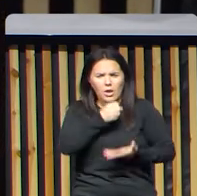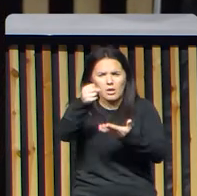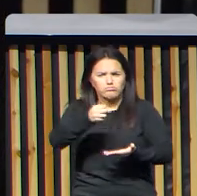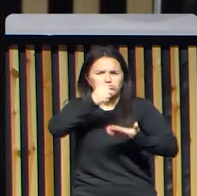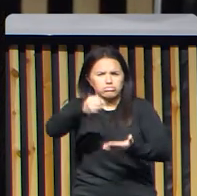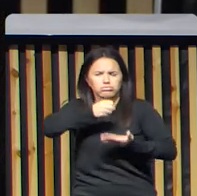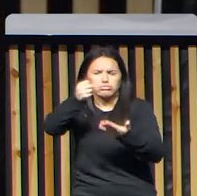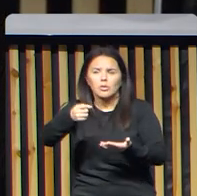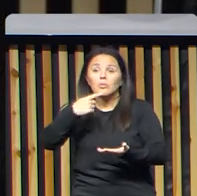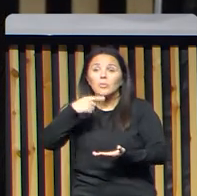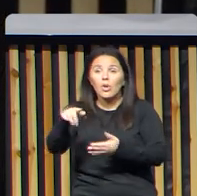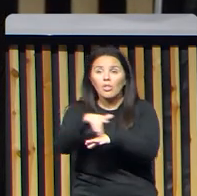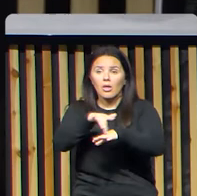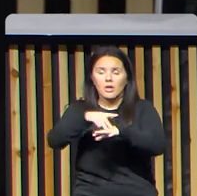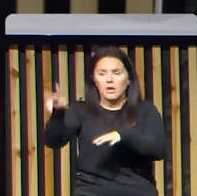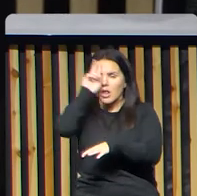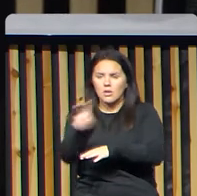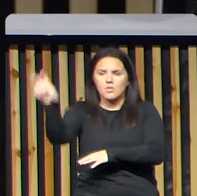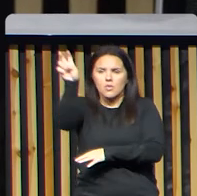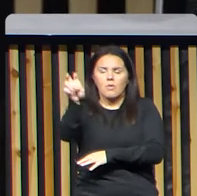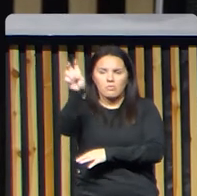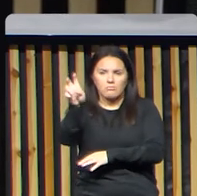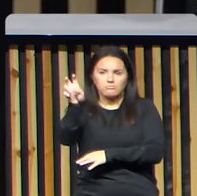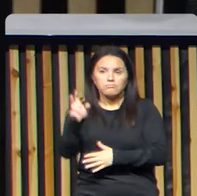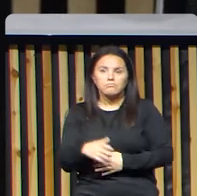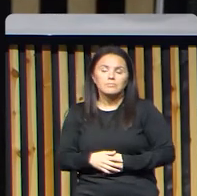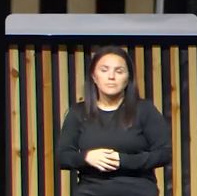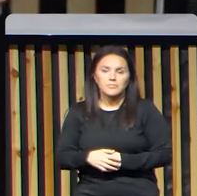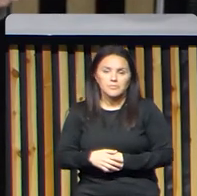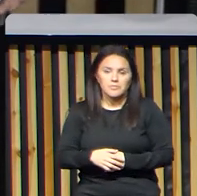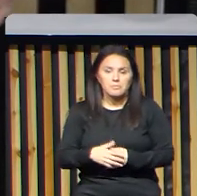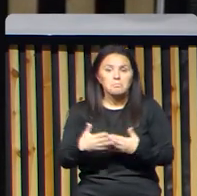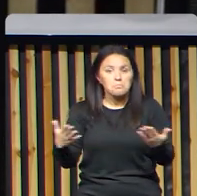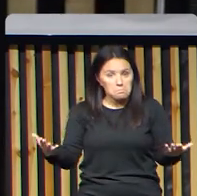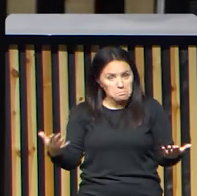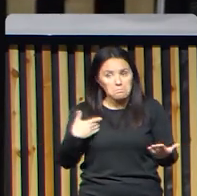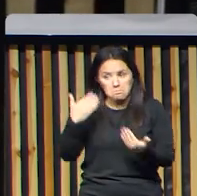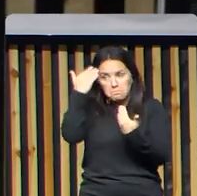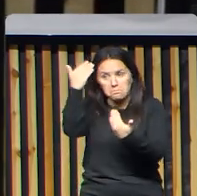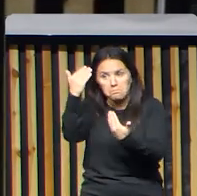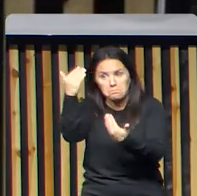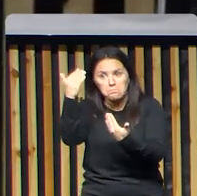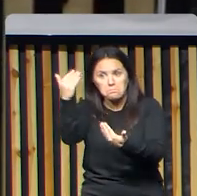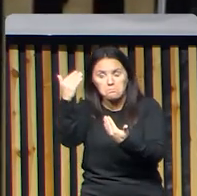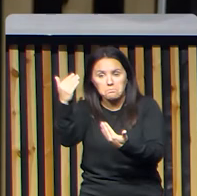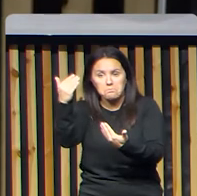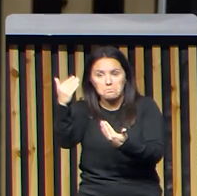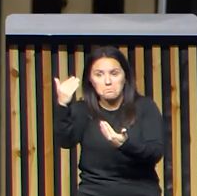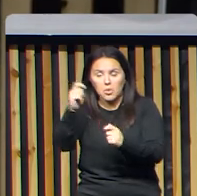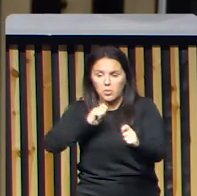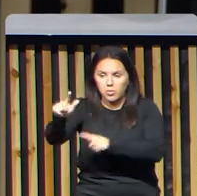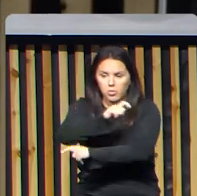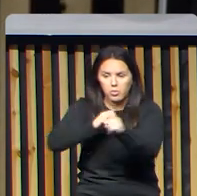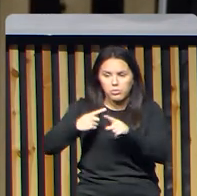su Innovación digital por la capacidad de que tiene muy loable de cruzar datos